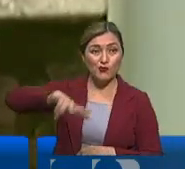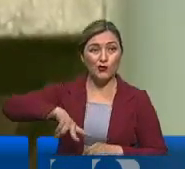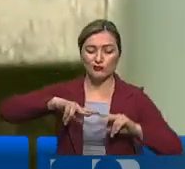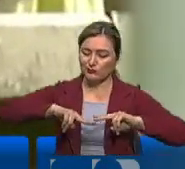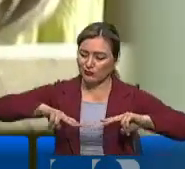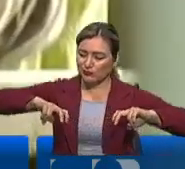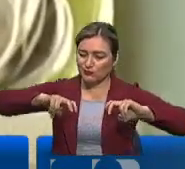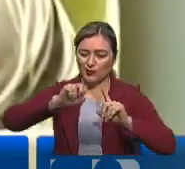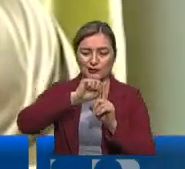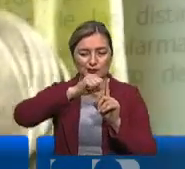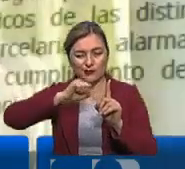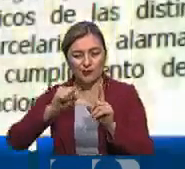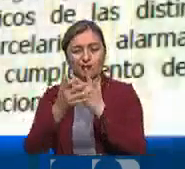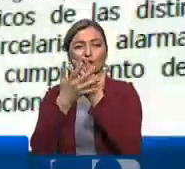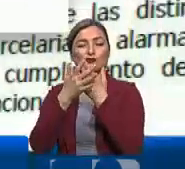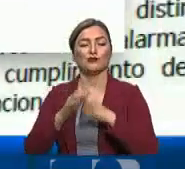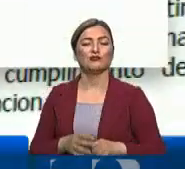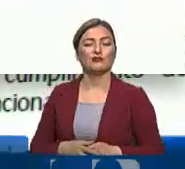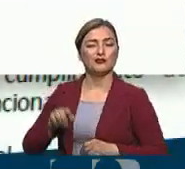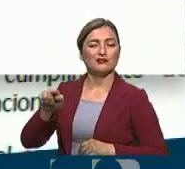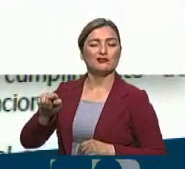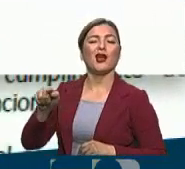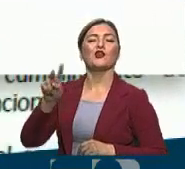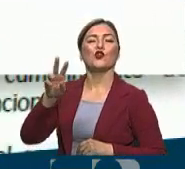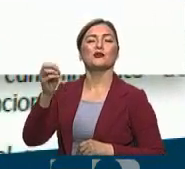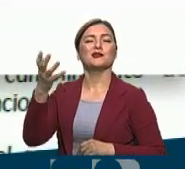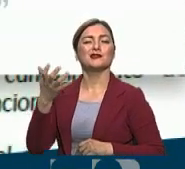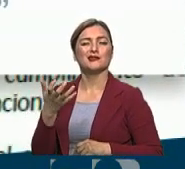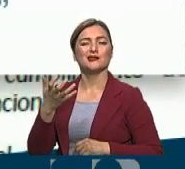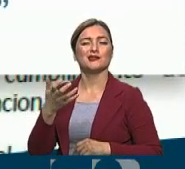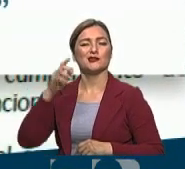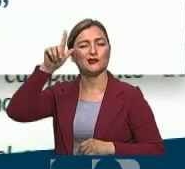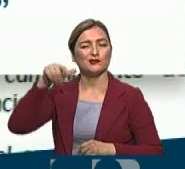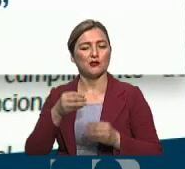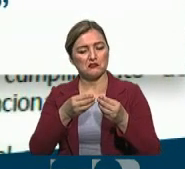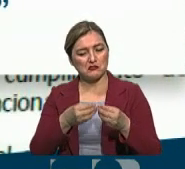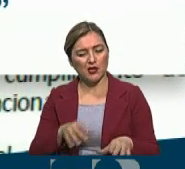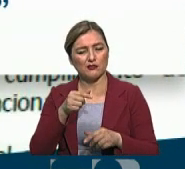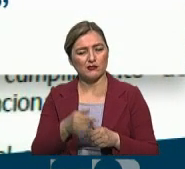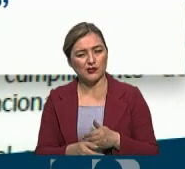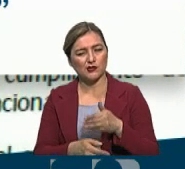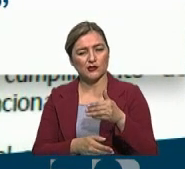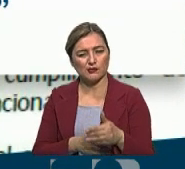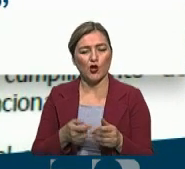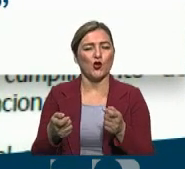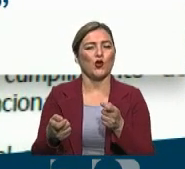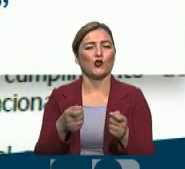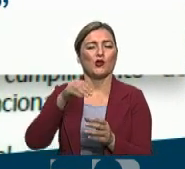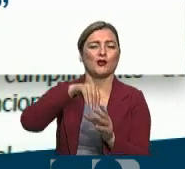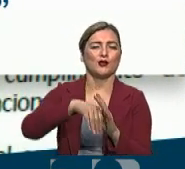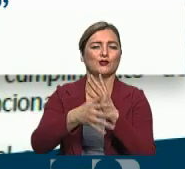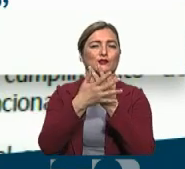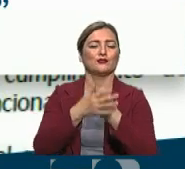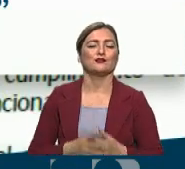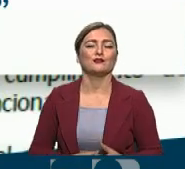investigado el manejo del sistema carcelario, el Estado desde 2015 ha venido perdiendo de manera progresiva el control y la soberanía dentro de los centros